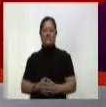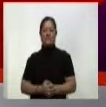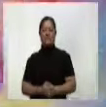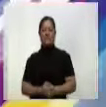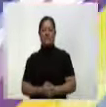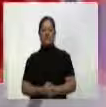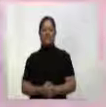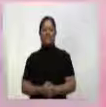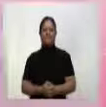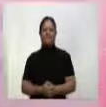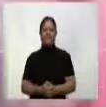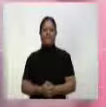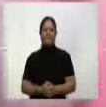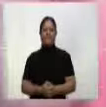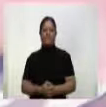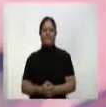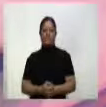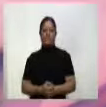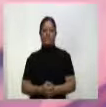martes?